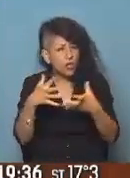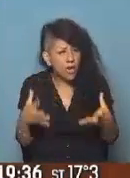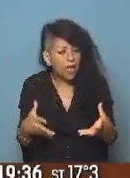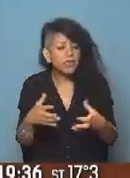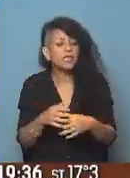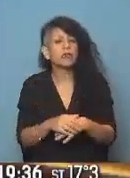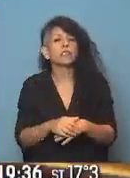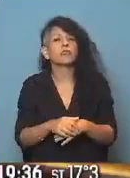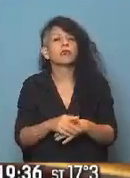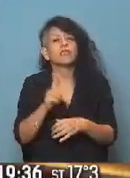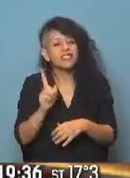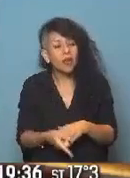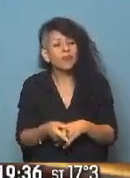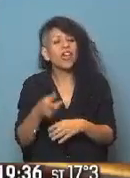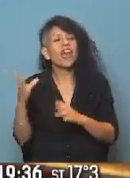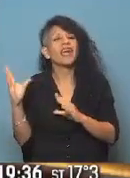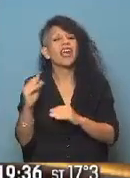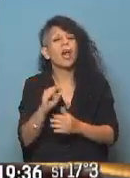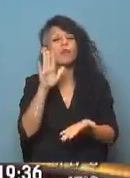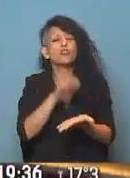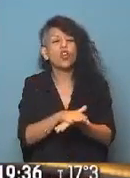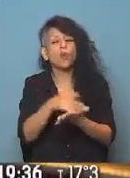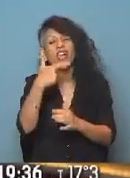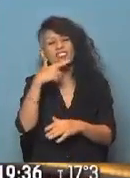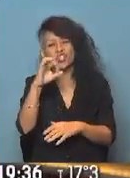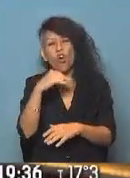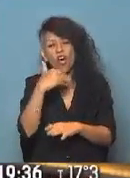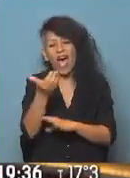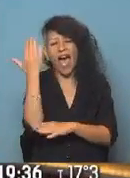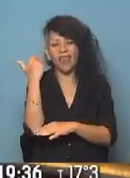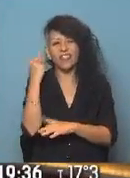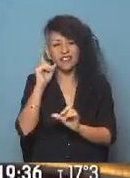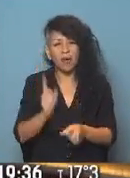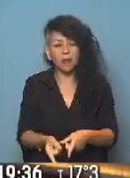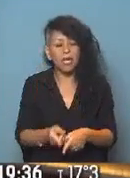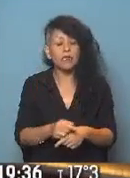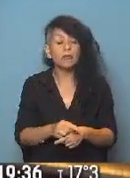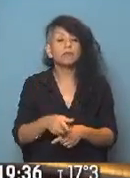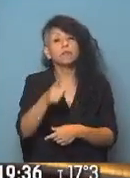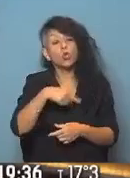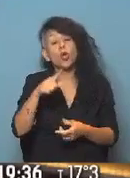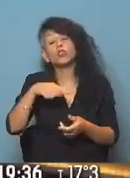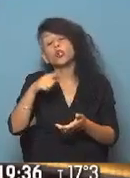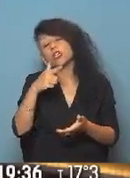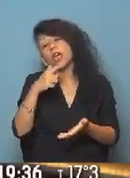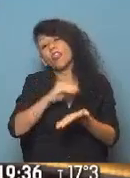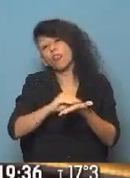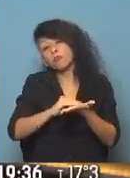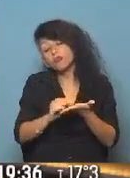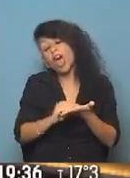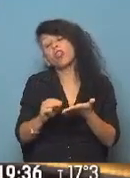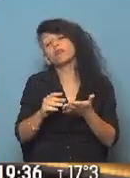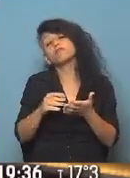Fondo Federal Solidario de la Soja no es nuevo, ya se había hecho en su momento. Hasta el punto donde nosotros habíamos llegado en la Cámara de Diputados será poder lograr